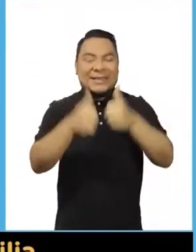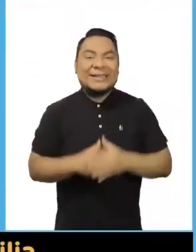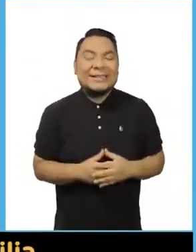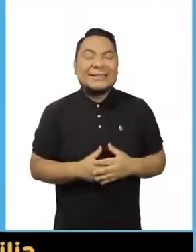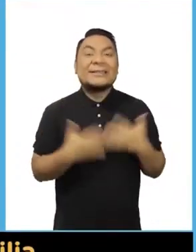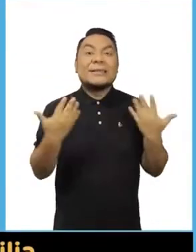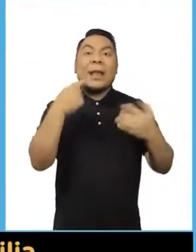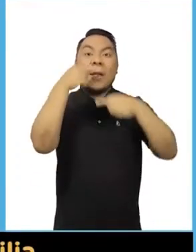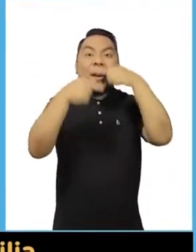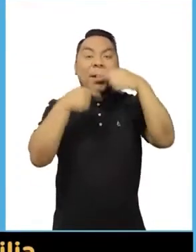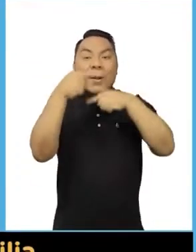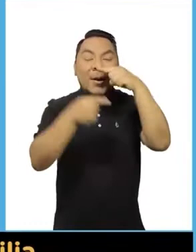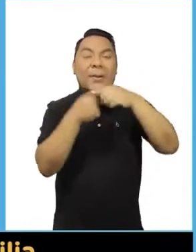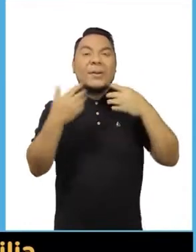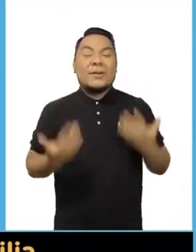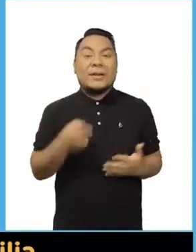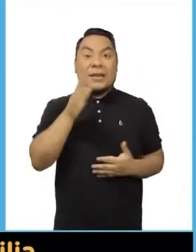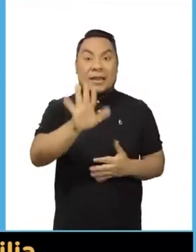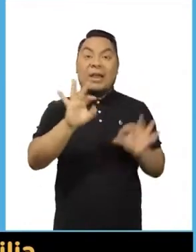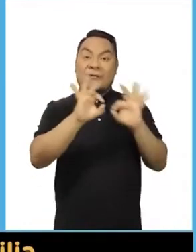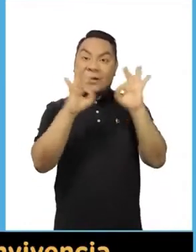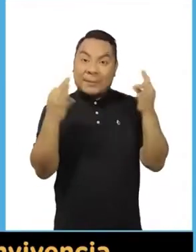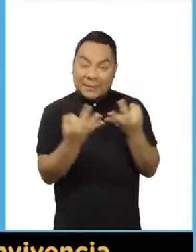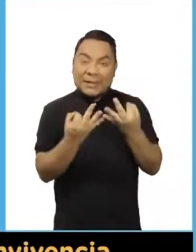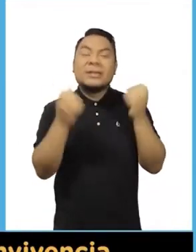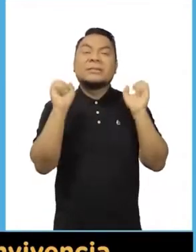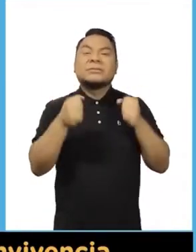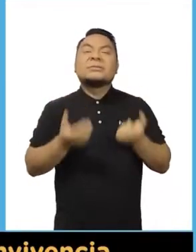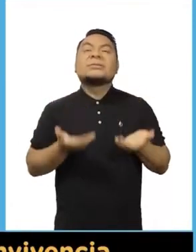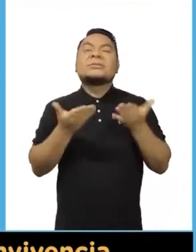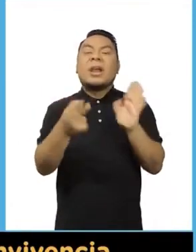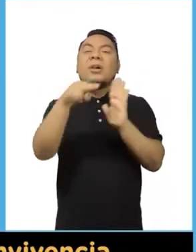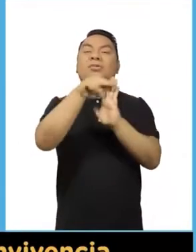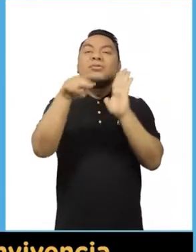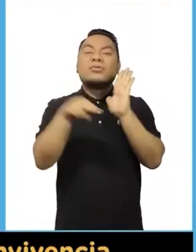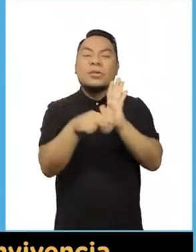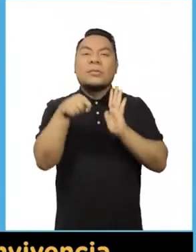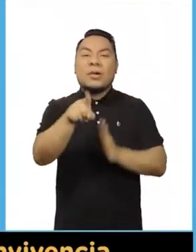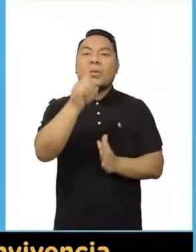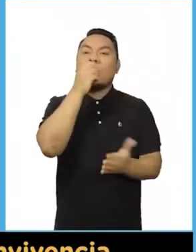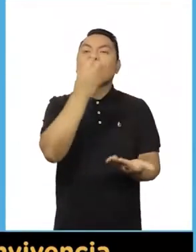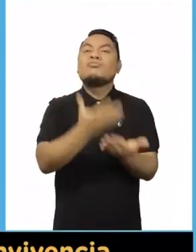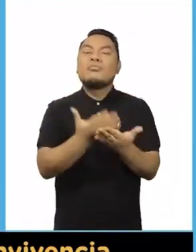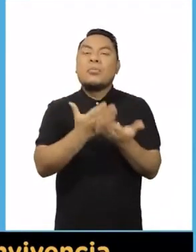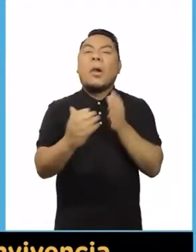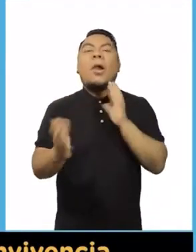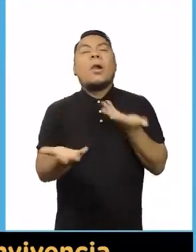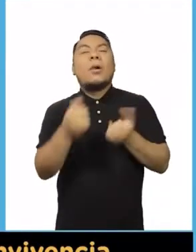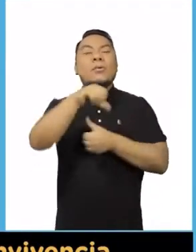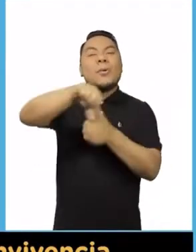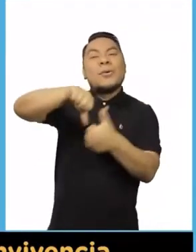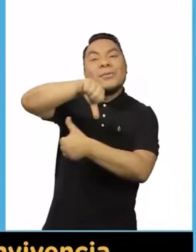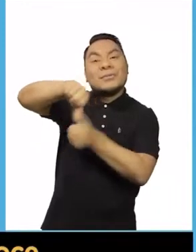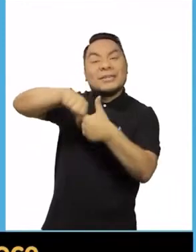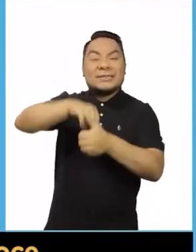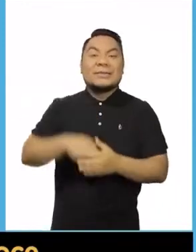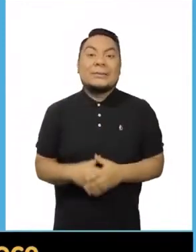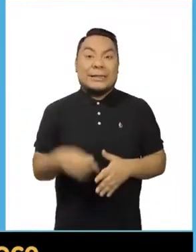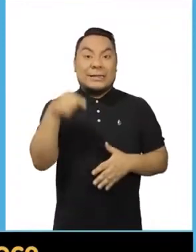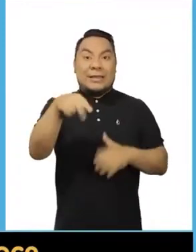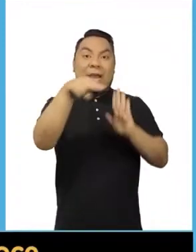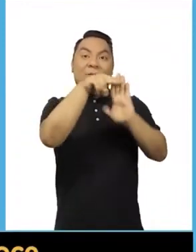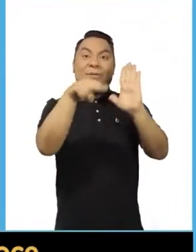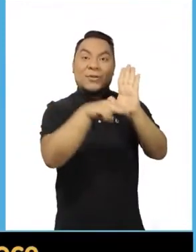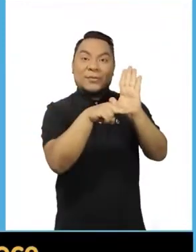bien. Les cuento que en la familia se establecen normas para una buena convivencia.